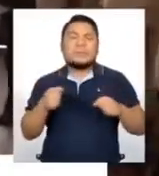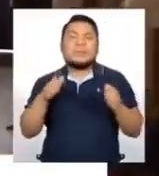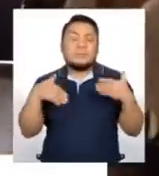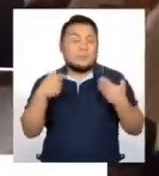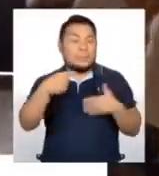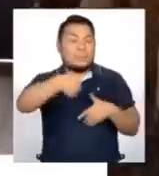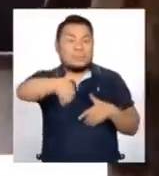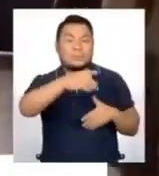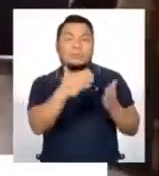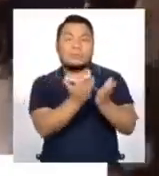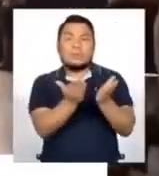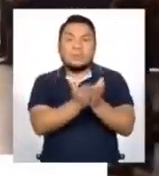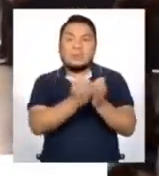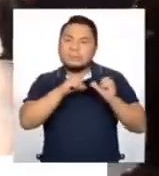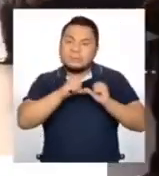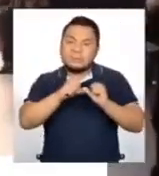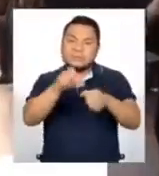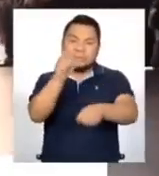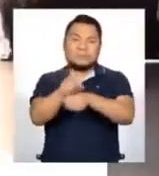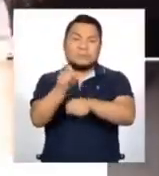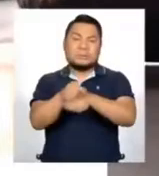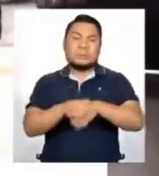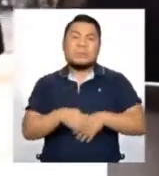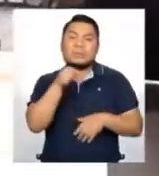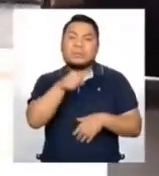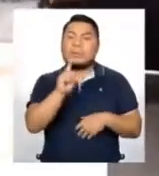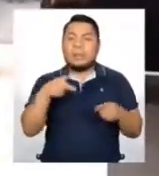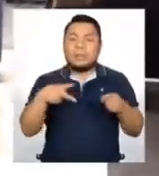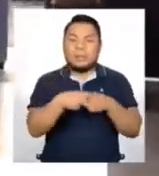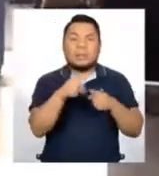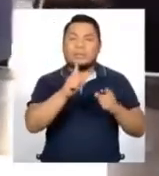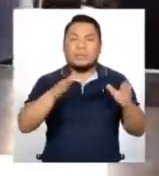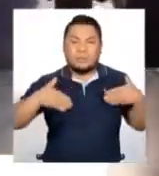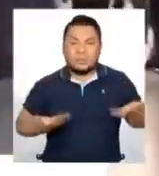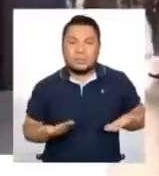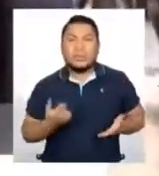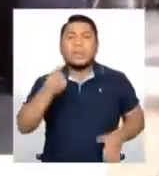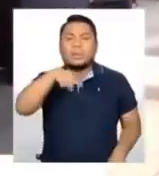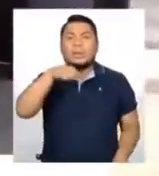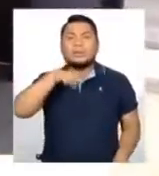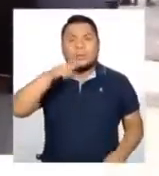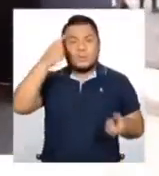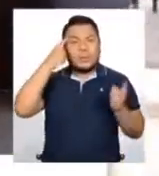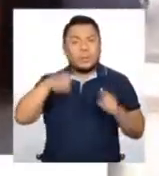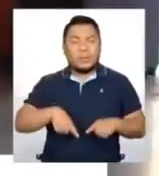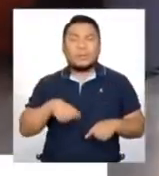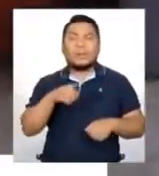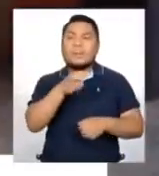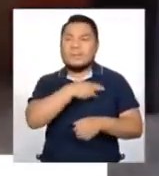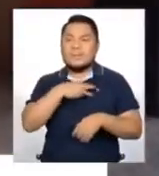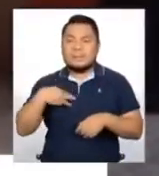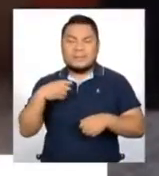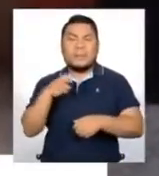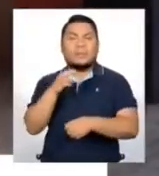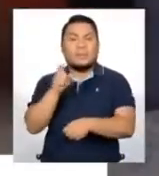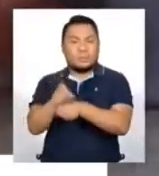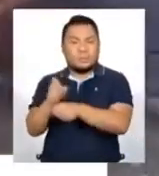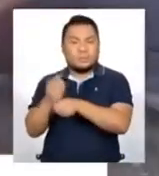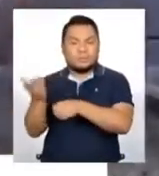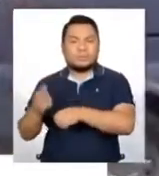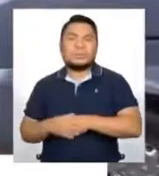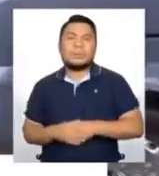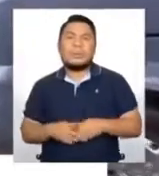titánicos para que haya educación, porque es lo que no puede parar. Y en eso coincidimos plenamente con lo que dice el Ministro de Educación. Y